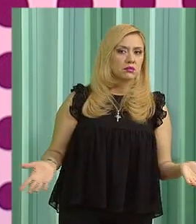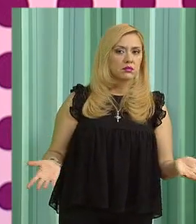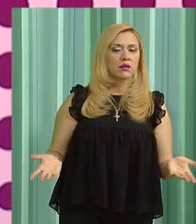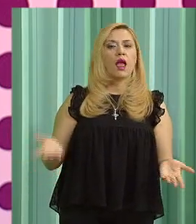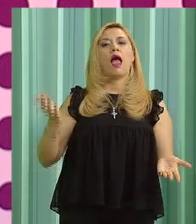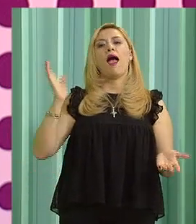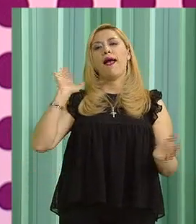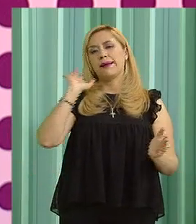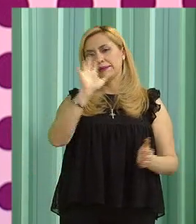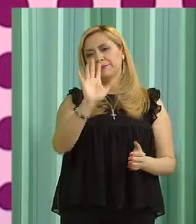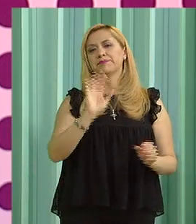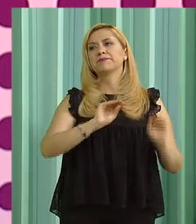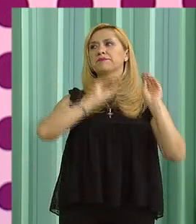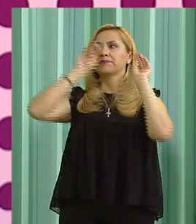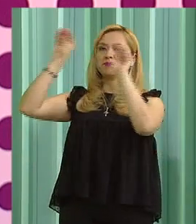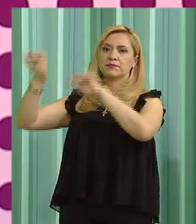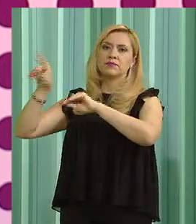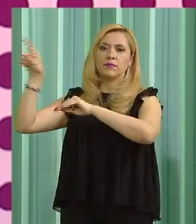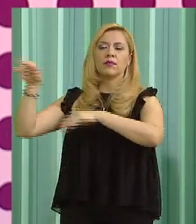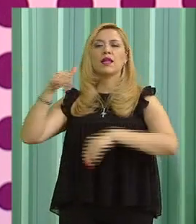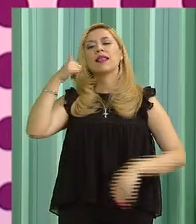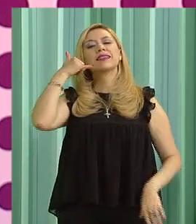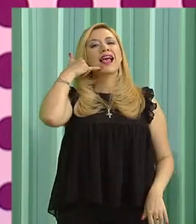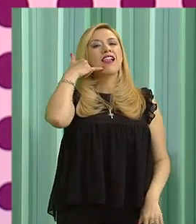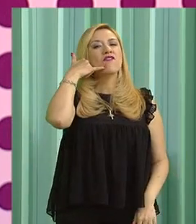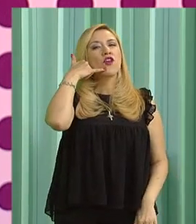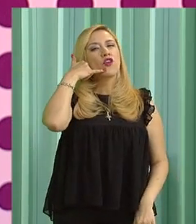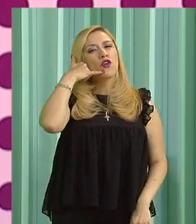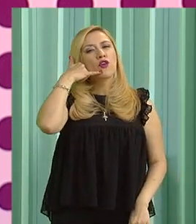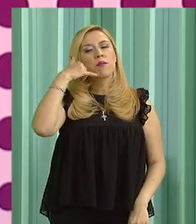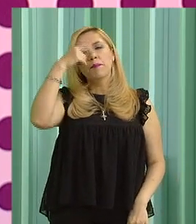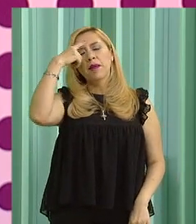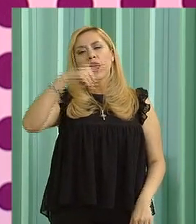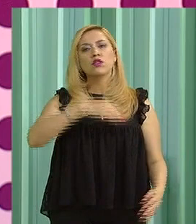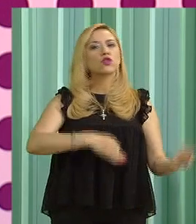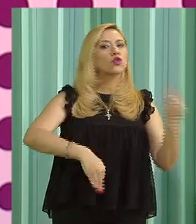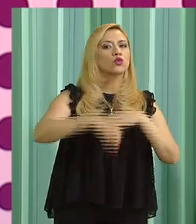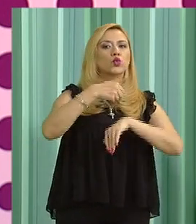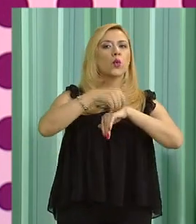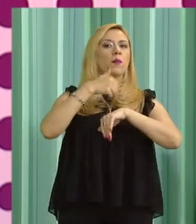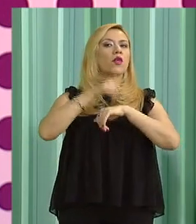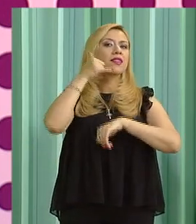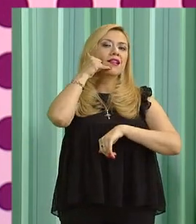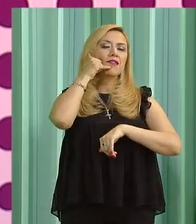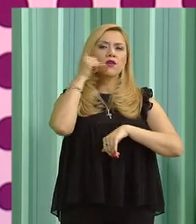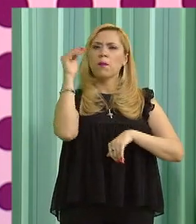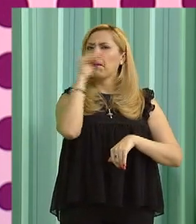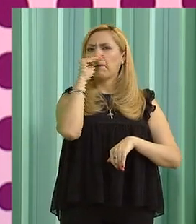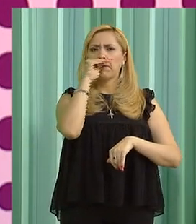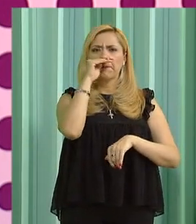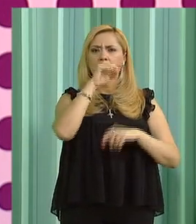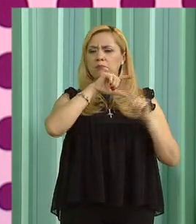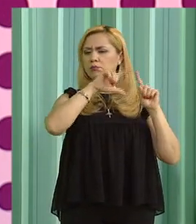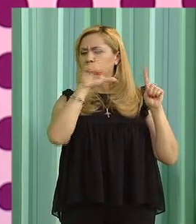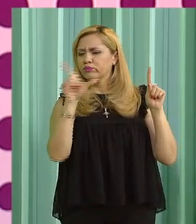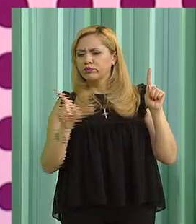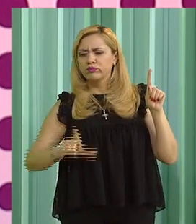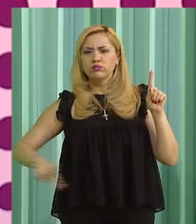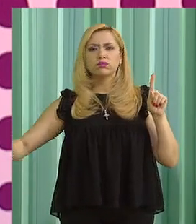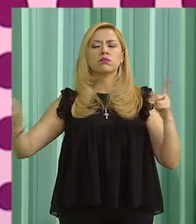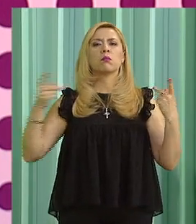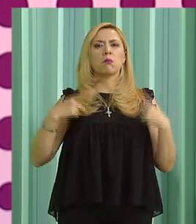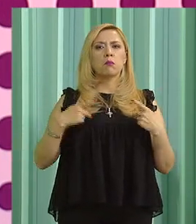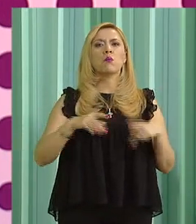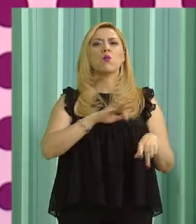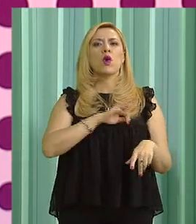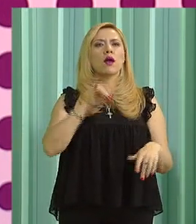Entonces nosotros tenemos instituida una línea de ayuda que es para todo el país. Es una línea gratuita en la que las personas se